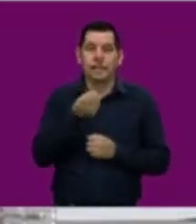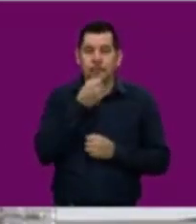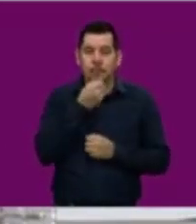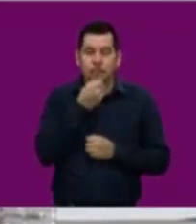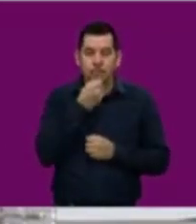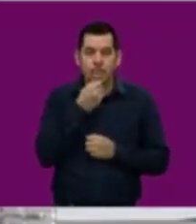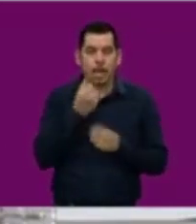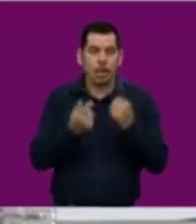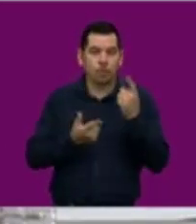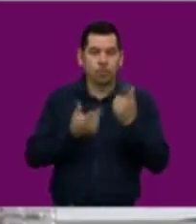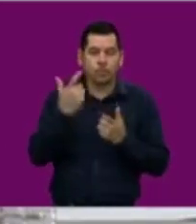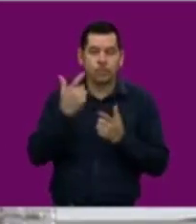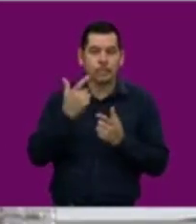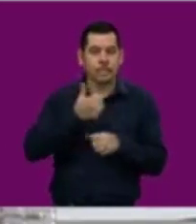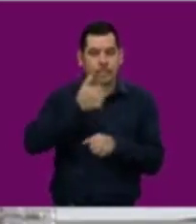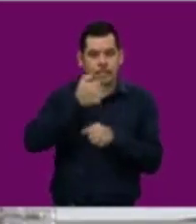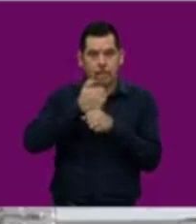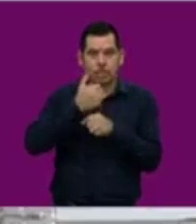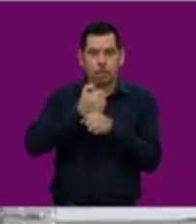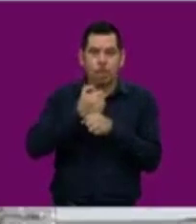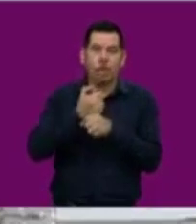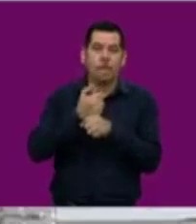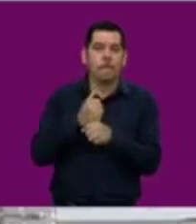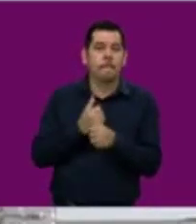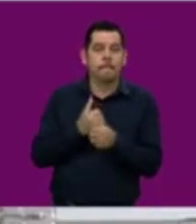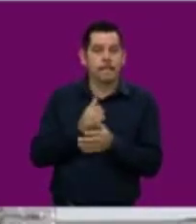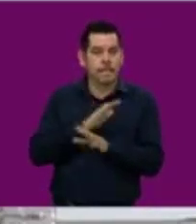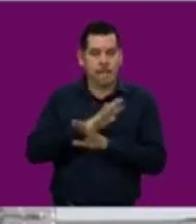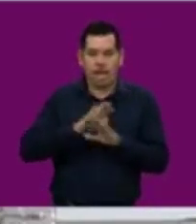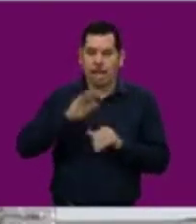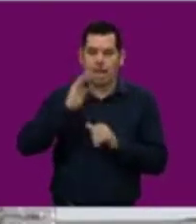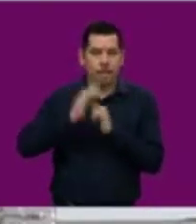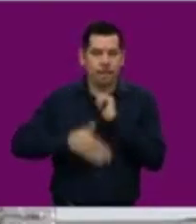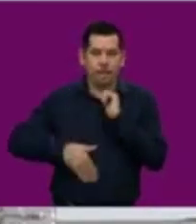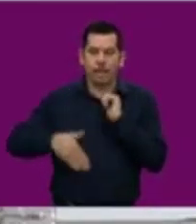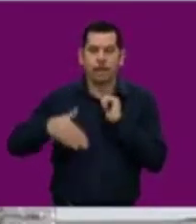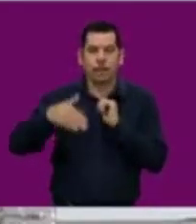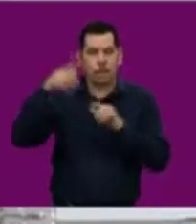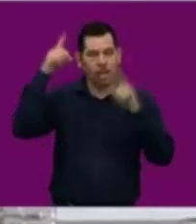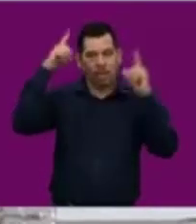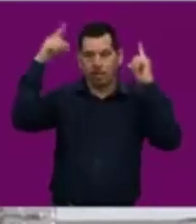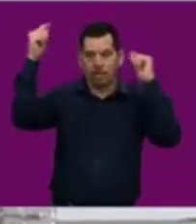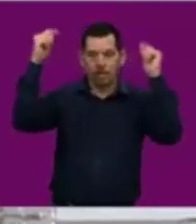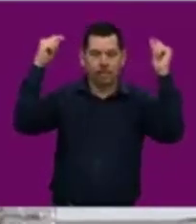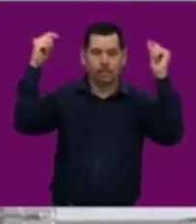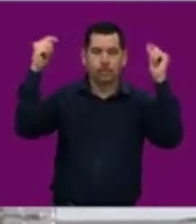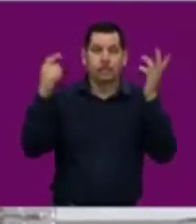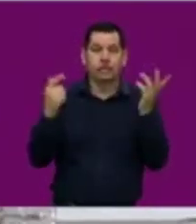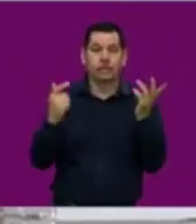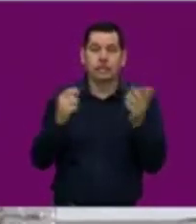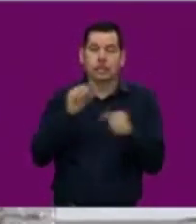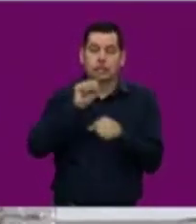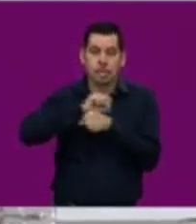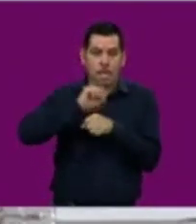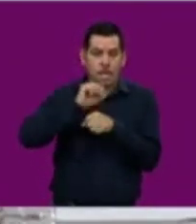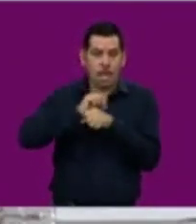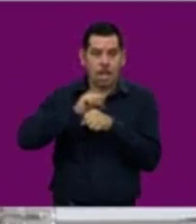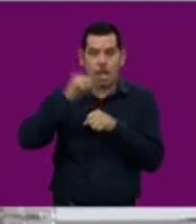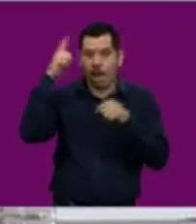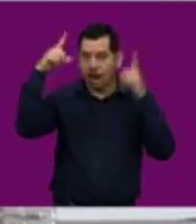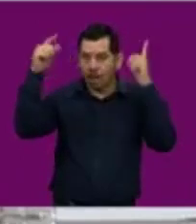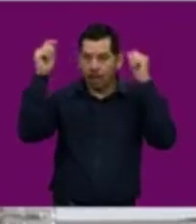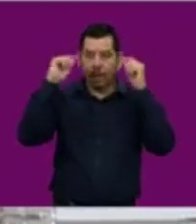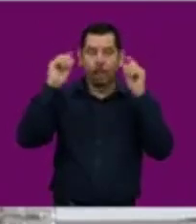de sexto de primaria tercero de secundaria y el hecho de reencontrarse sin duda que